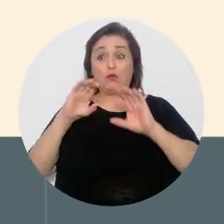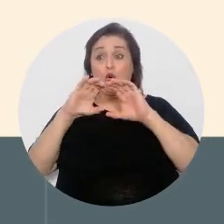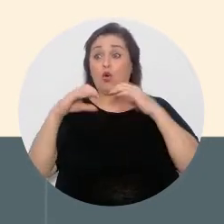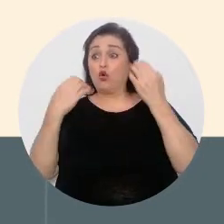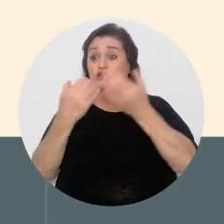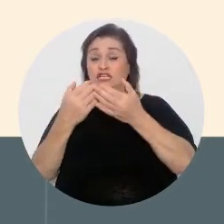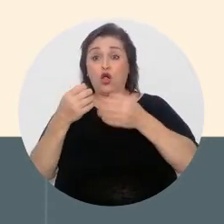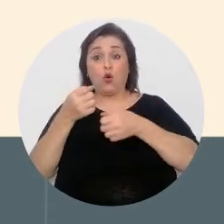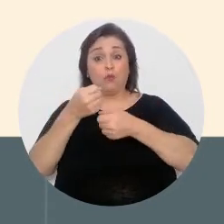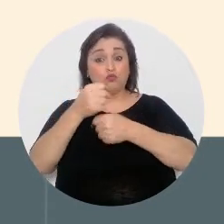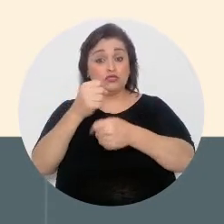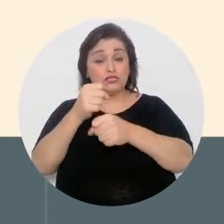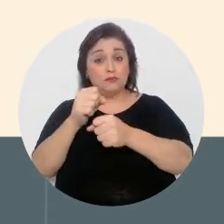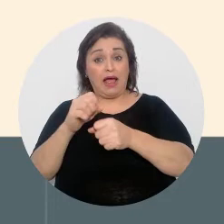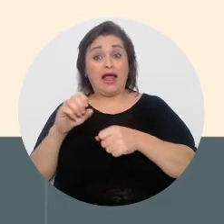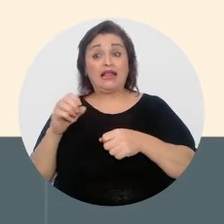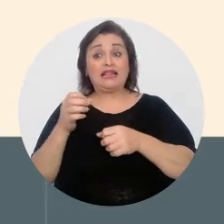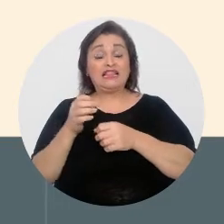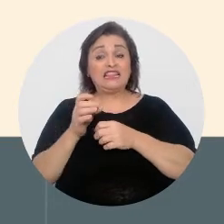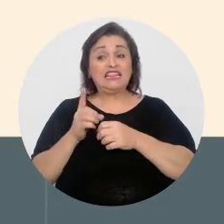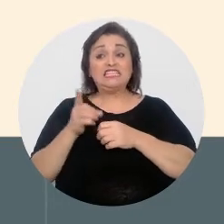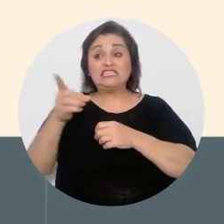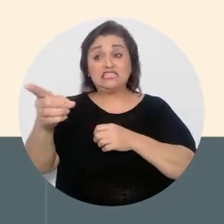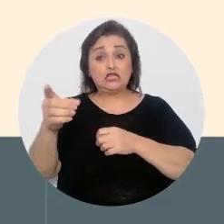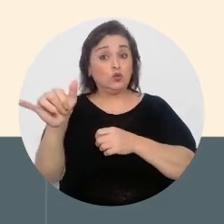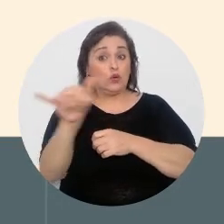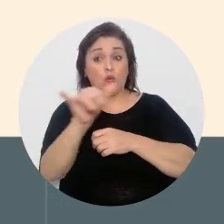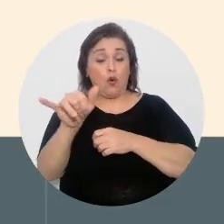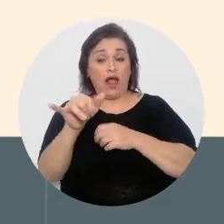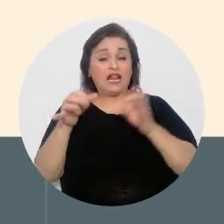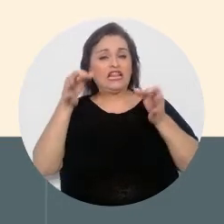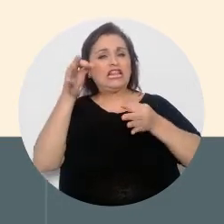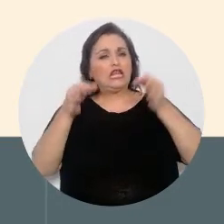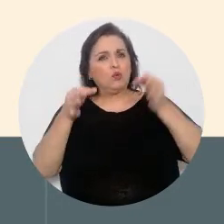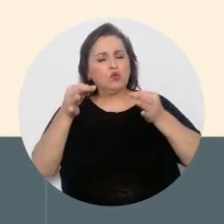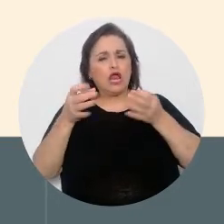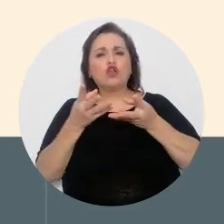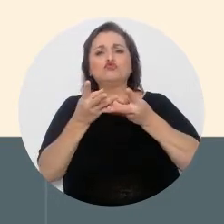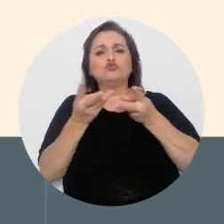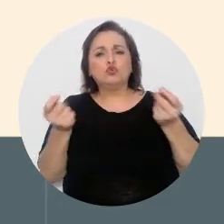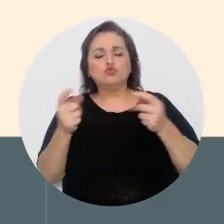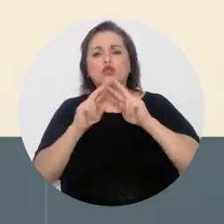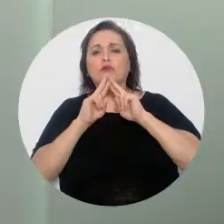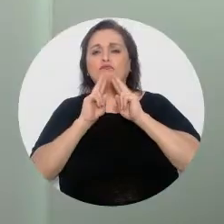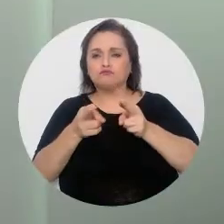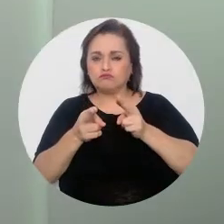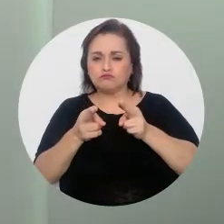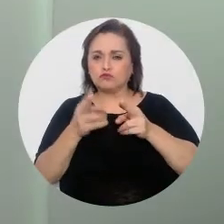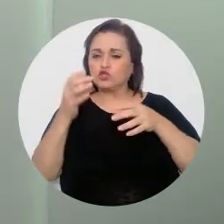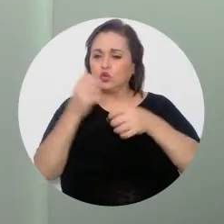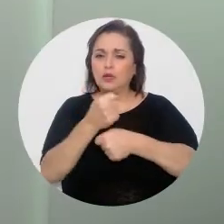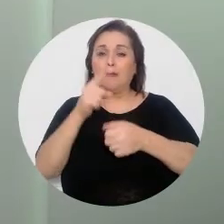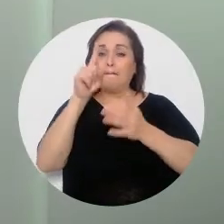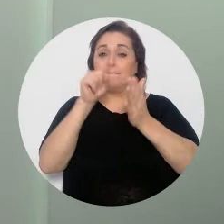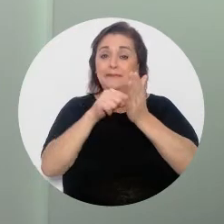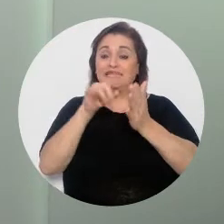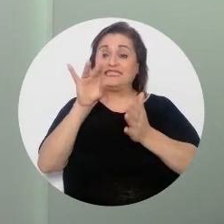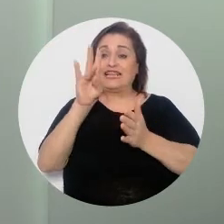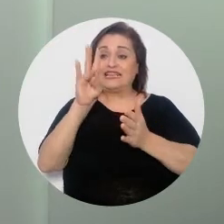Distrito o del Consejo Municipal de Distrito, en los dos casos funciona igual, el tribunal vía resolución, concretamente la